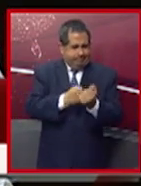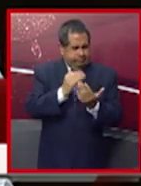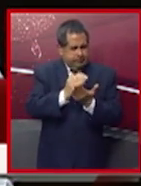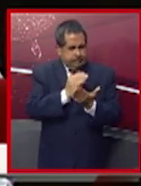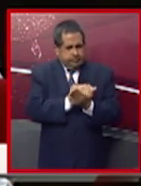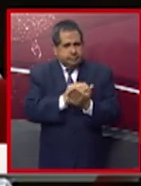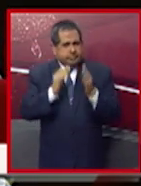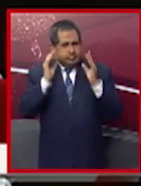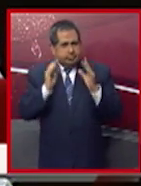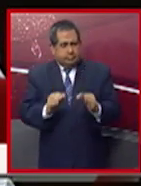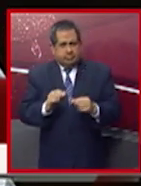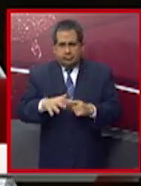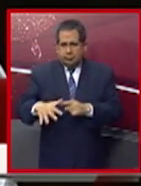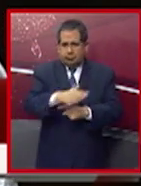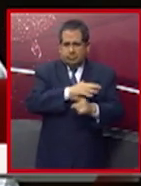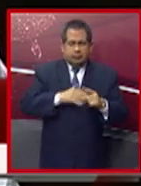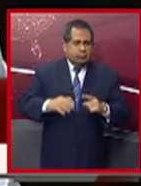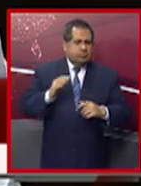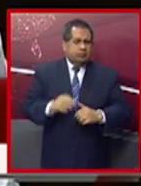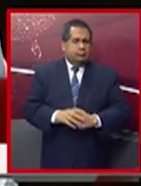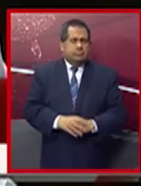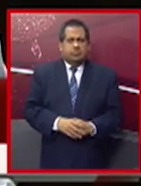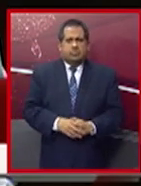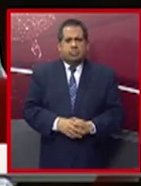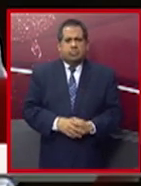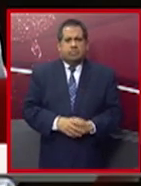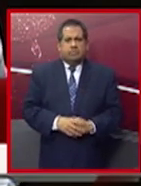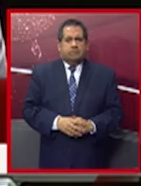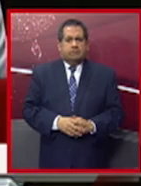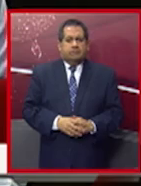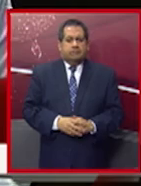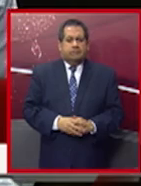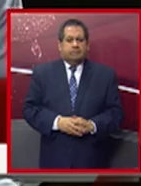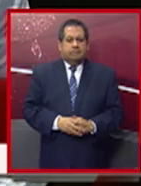cuidado del medio ambiente.